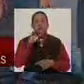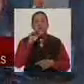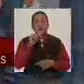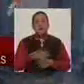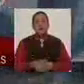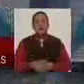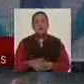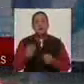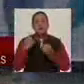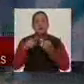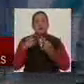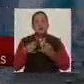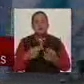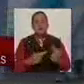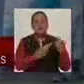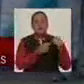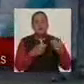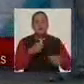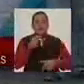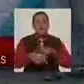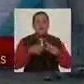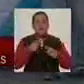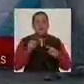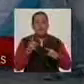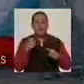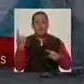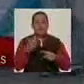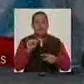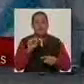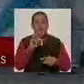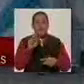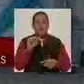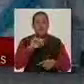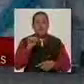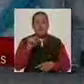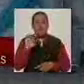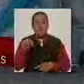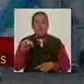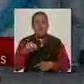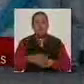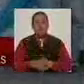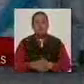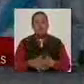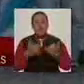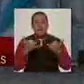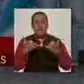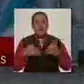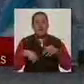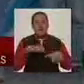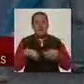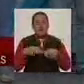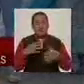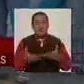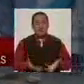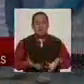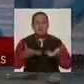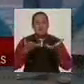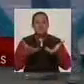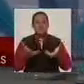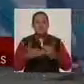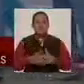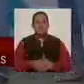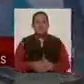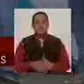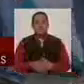los representantes del pueblo Awajum. El día de hoy entonces se hará la entrega,